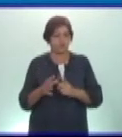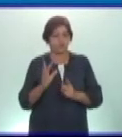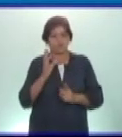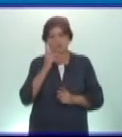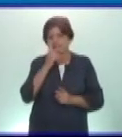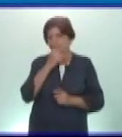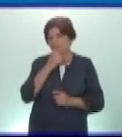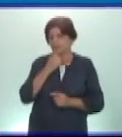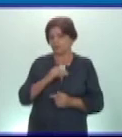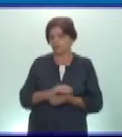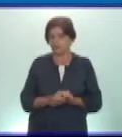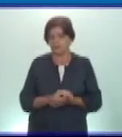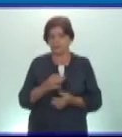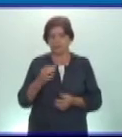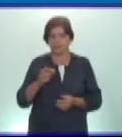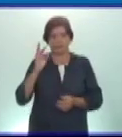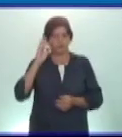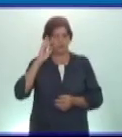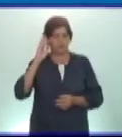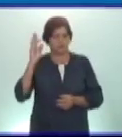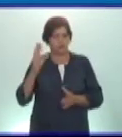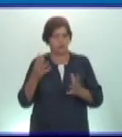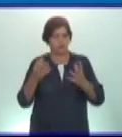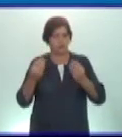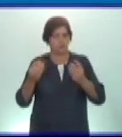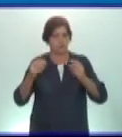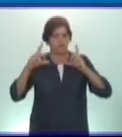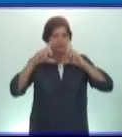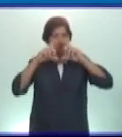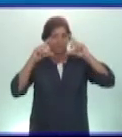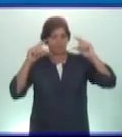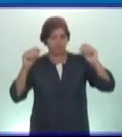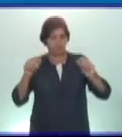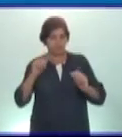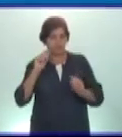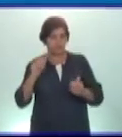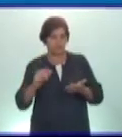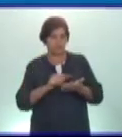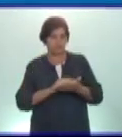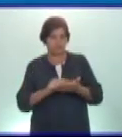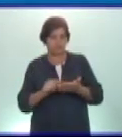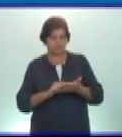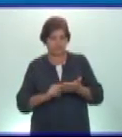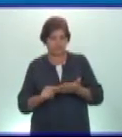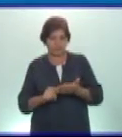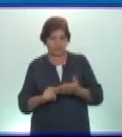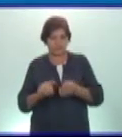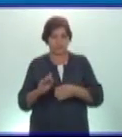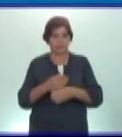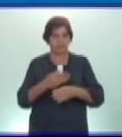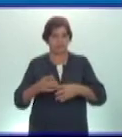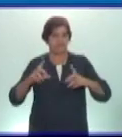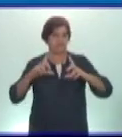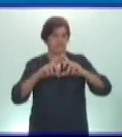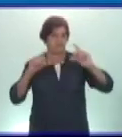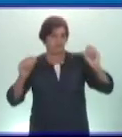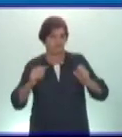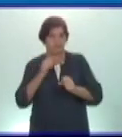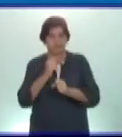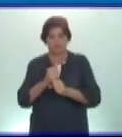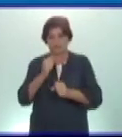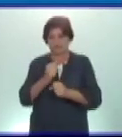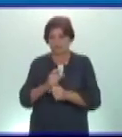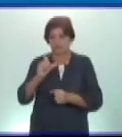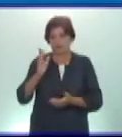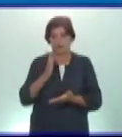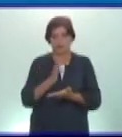recordarán muchos de esos textos tan bonitos que ustedes han escrito, de diversos tipos de textos que han trabajado en clases, acá en